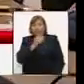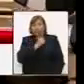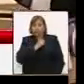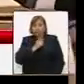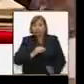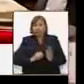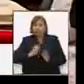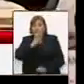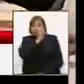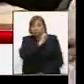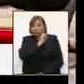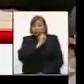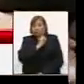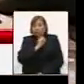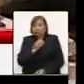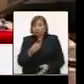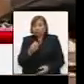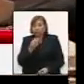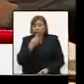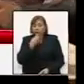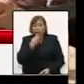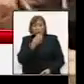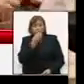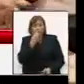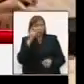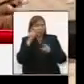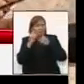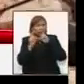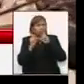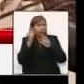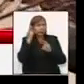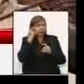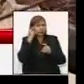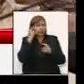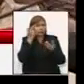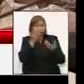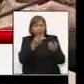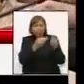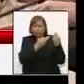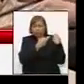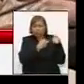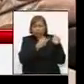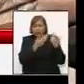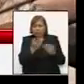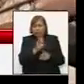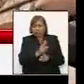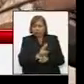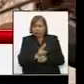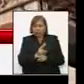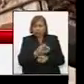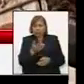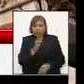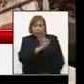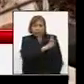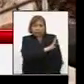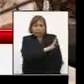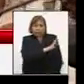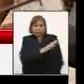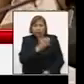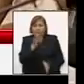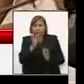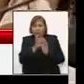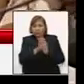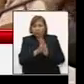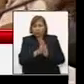Claro. ¿Por qué usted no se preguntó, le dieron a usted la responsabilidad de cuidar al fiscal? ¿Se la dieron a